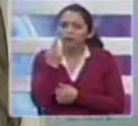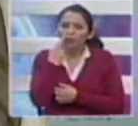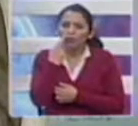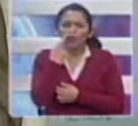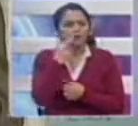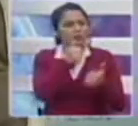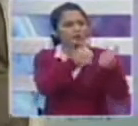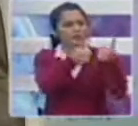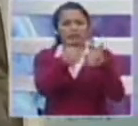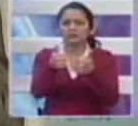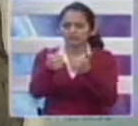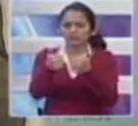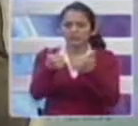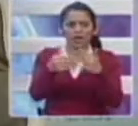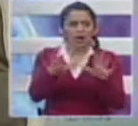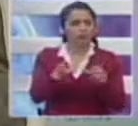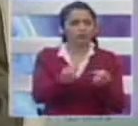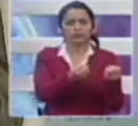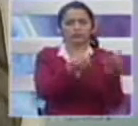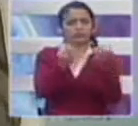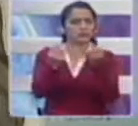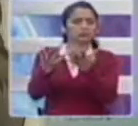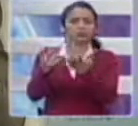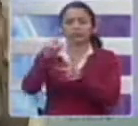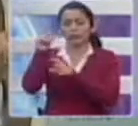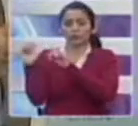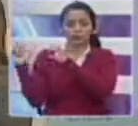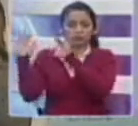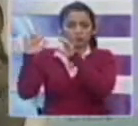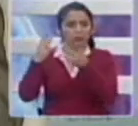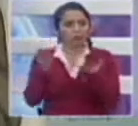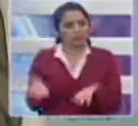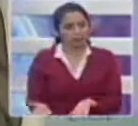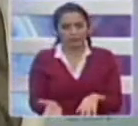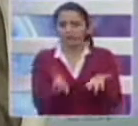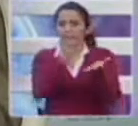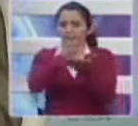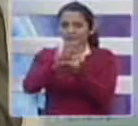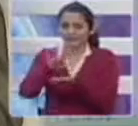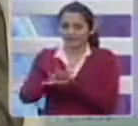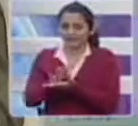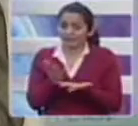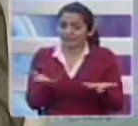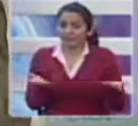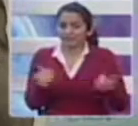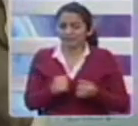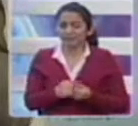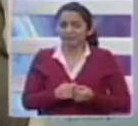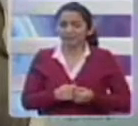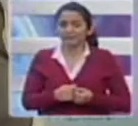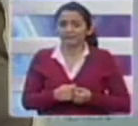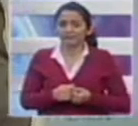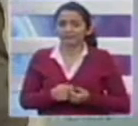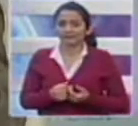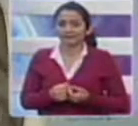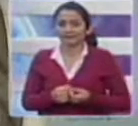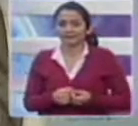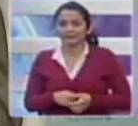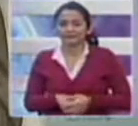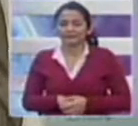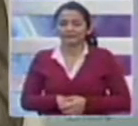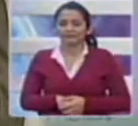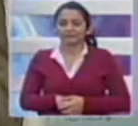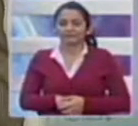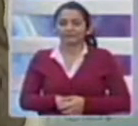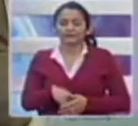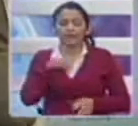salones, todo lo necesario para que puedan acudir, que asistan y hacer el llamado siempre a la ciudad, a la ciudadanía, que le recibamos de la mejor manera a los